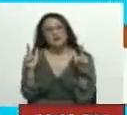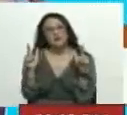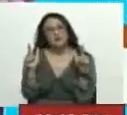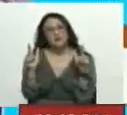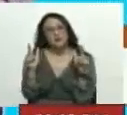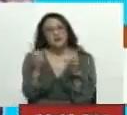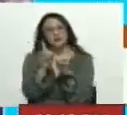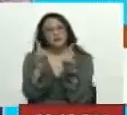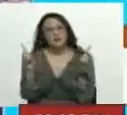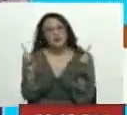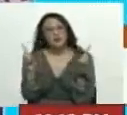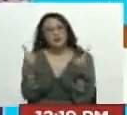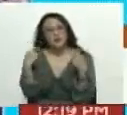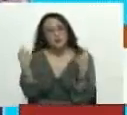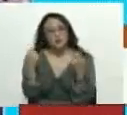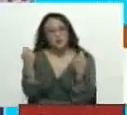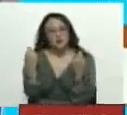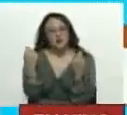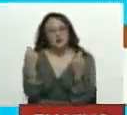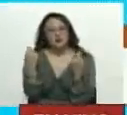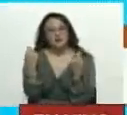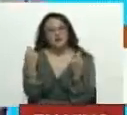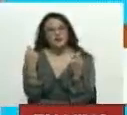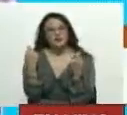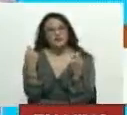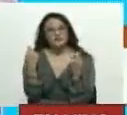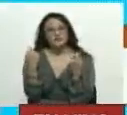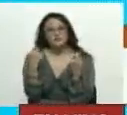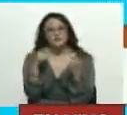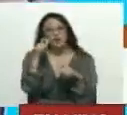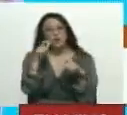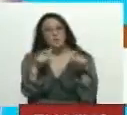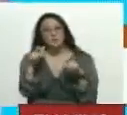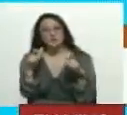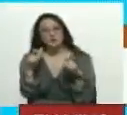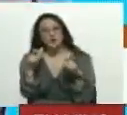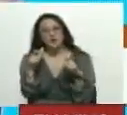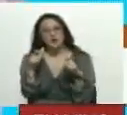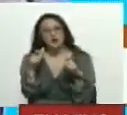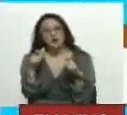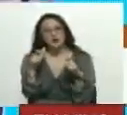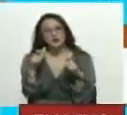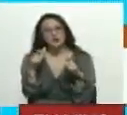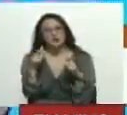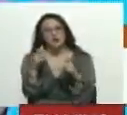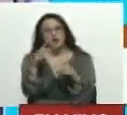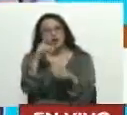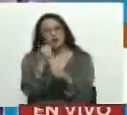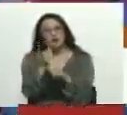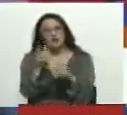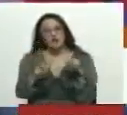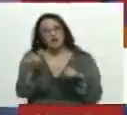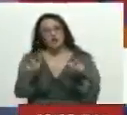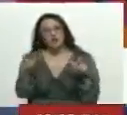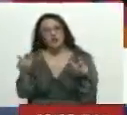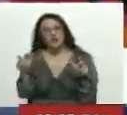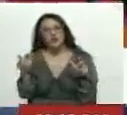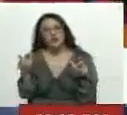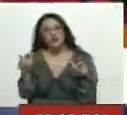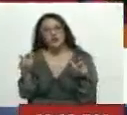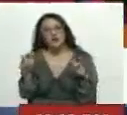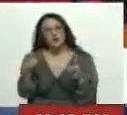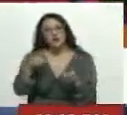democrático popularmente y con la gente las masas la clase trabajadora al frente y con